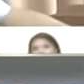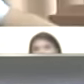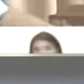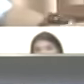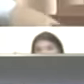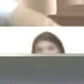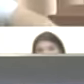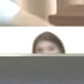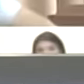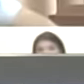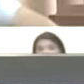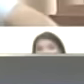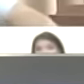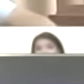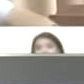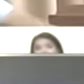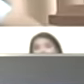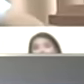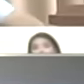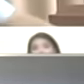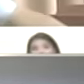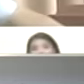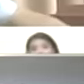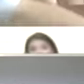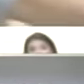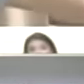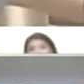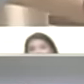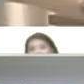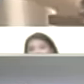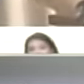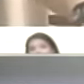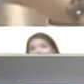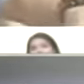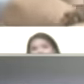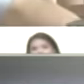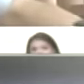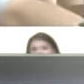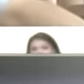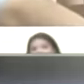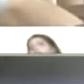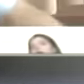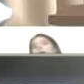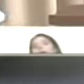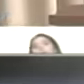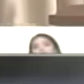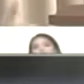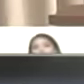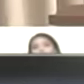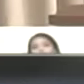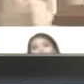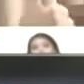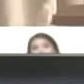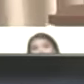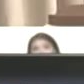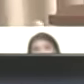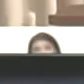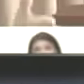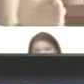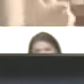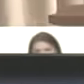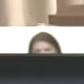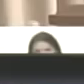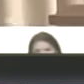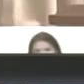tengo en mi mano son 42 eventos que se han suscitado desde que yo recibí el 20 de agosto. 42 eventos, llámese